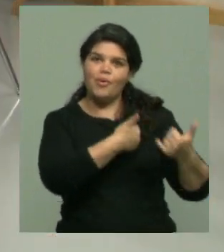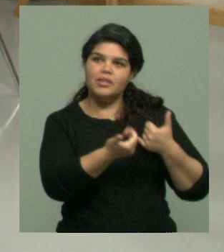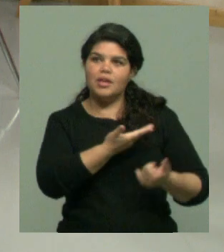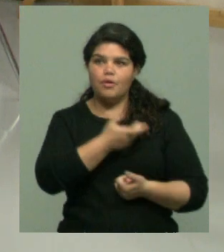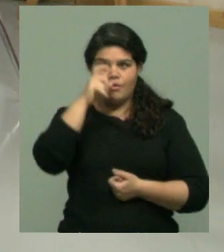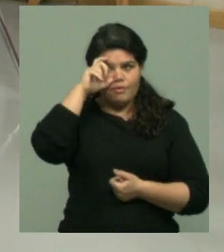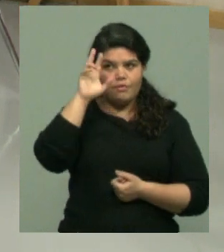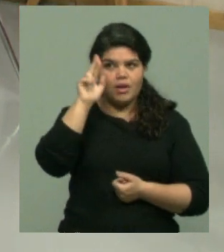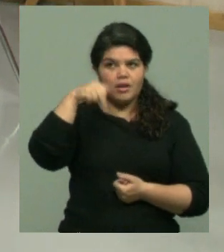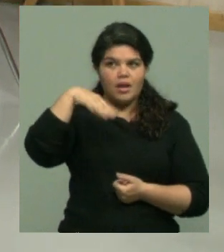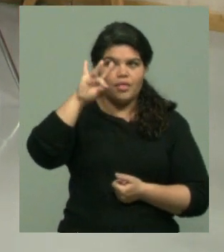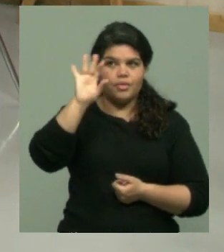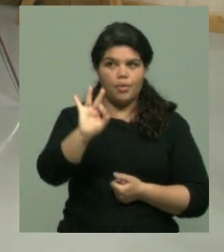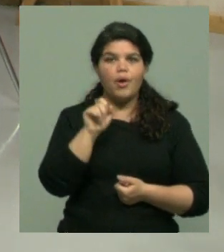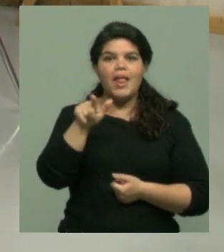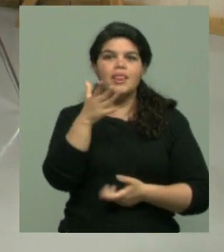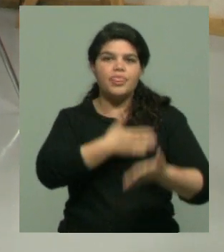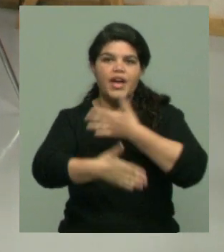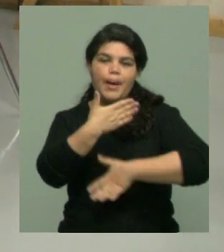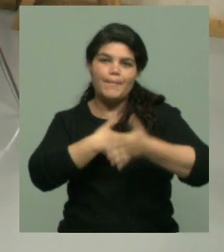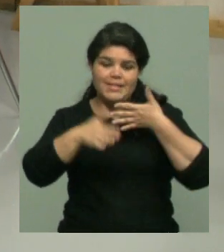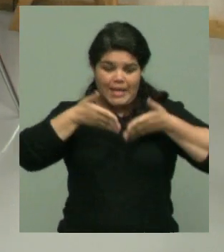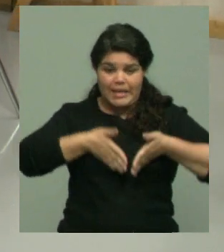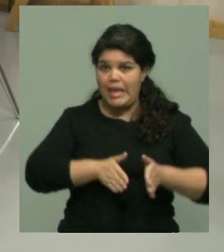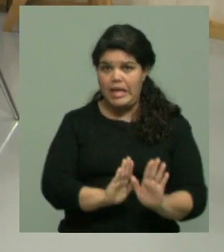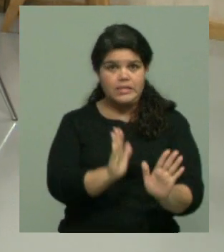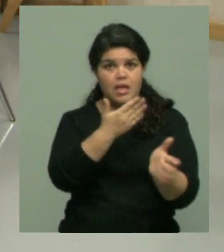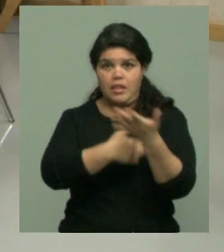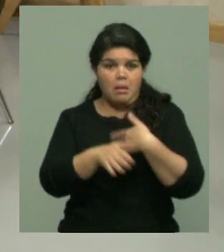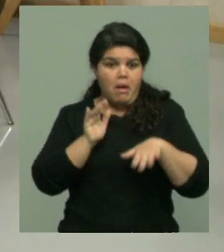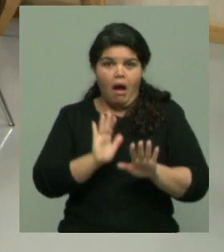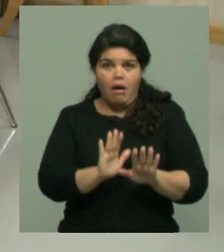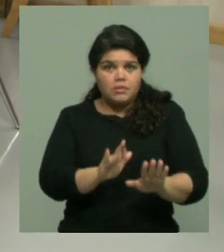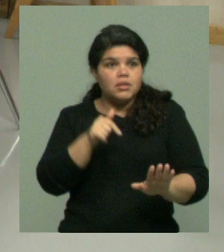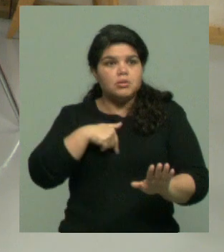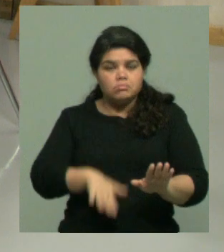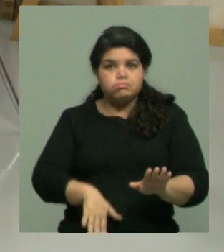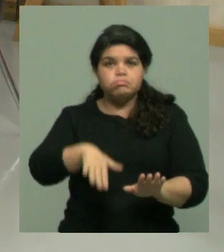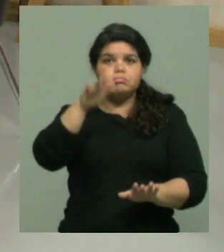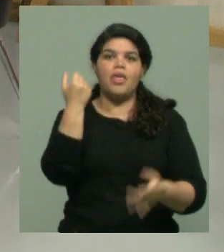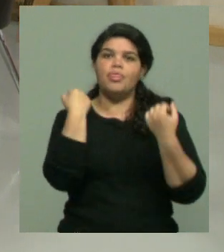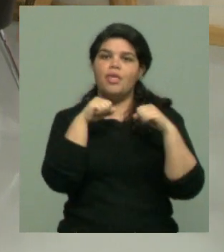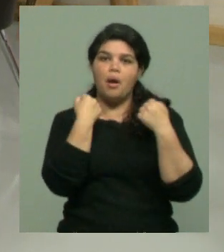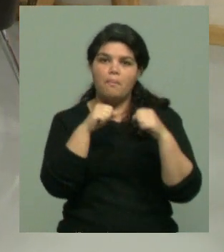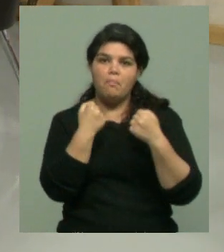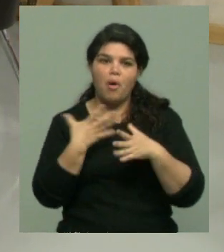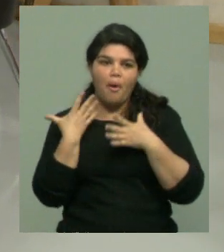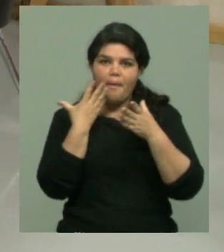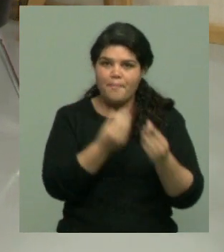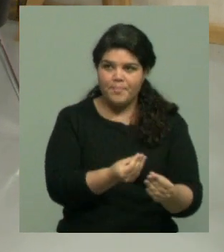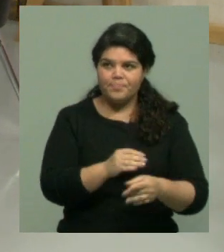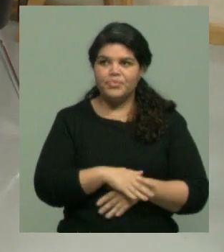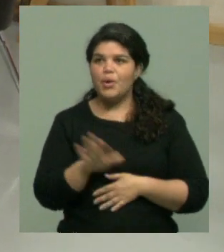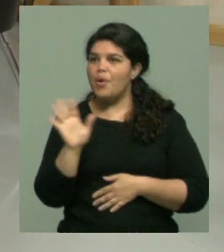tiene una discapacidad de nacimiento y que, bueno, sin duda en el deporte ha visto una gran posibilidad. Hola, Fernando,